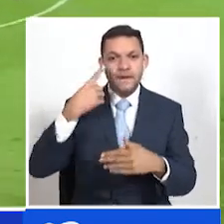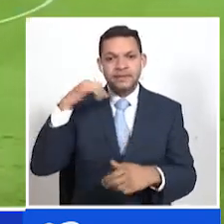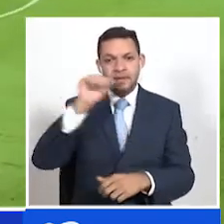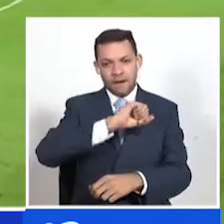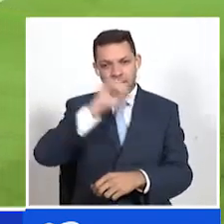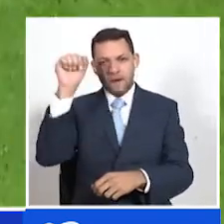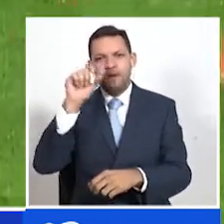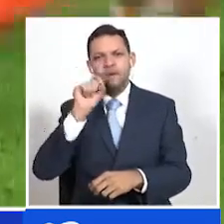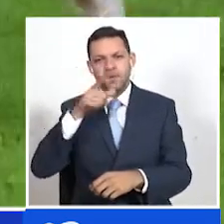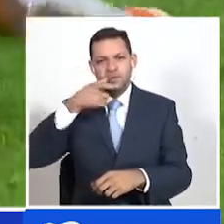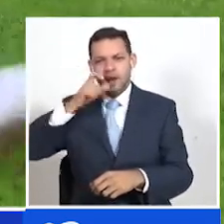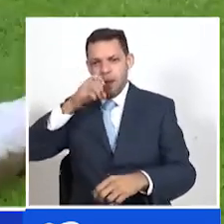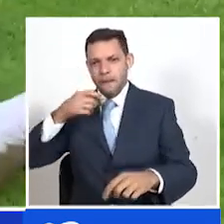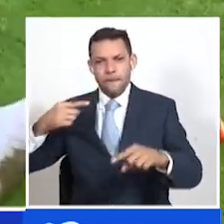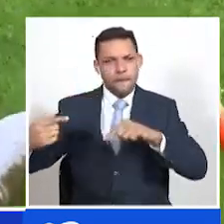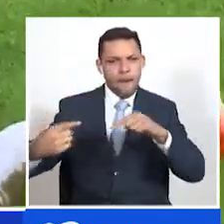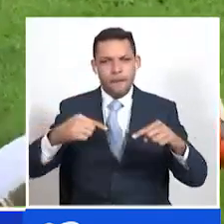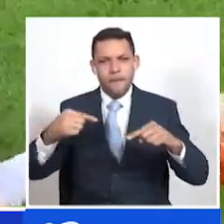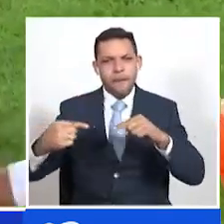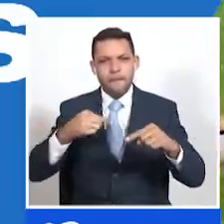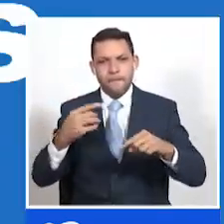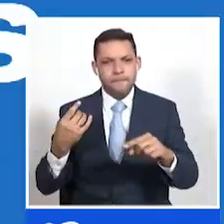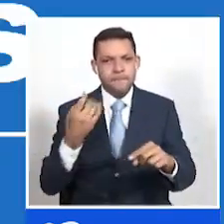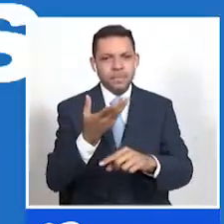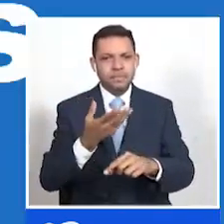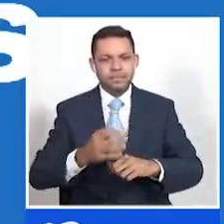victoria en el fútbol colombiano.